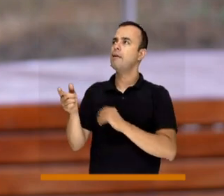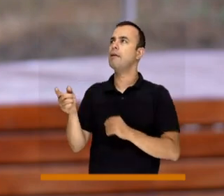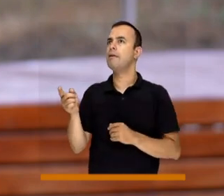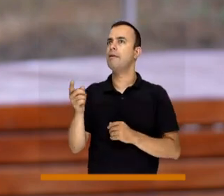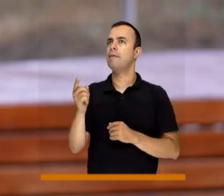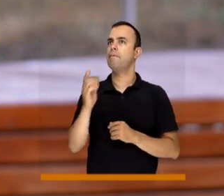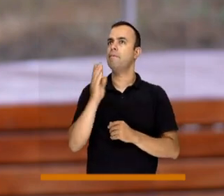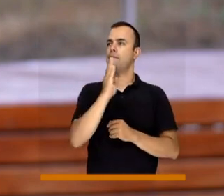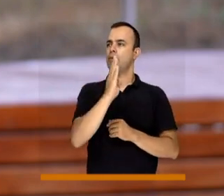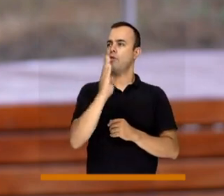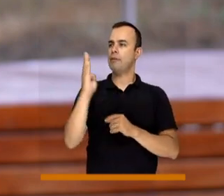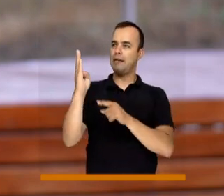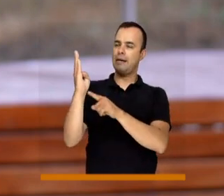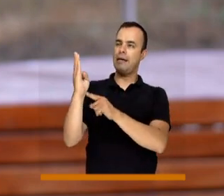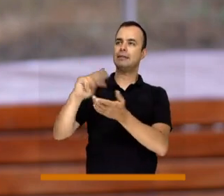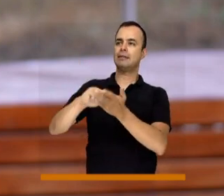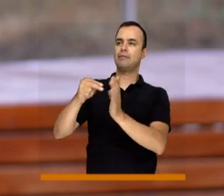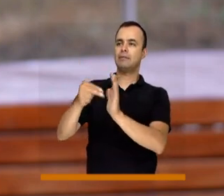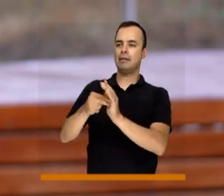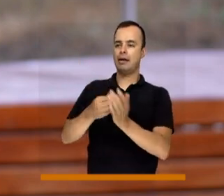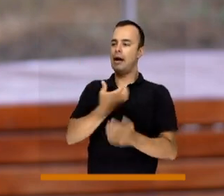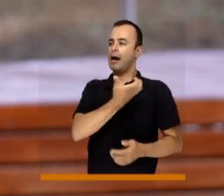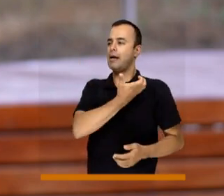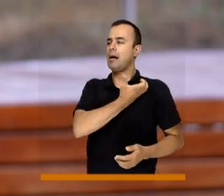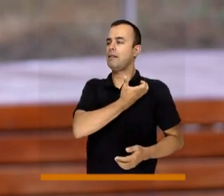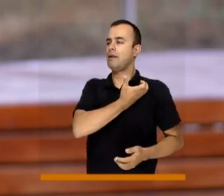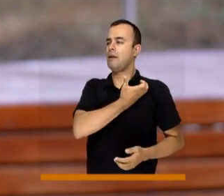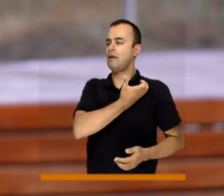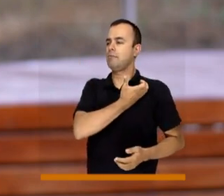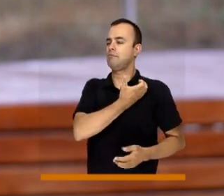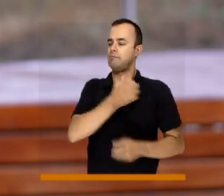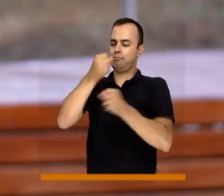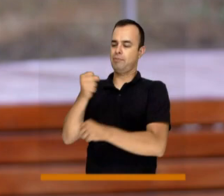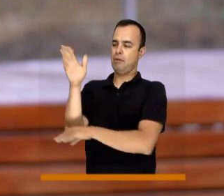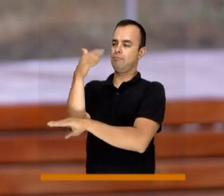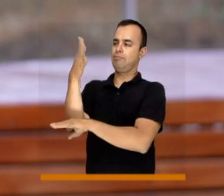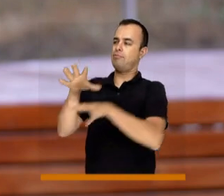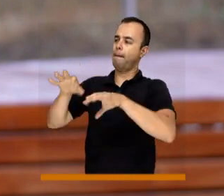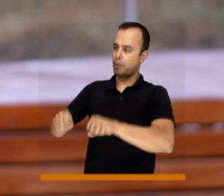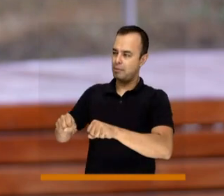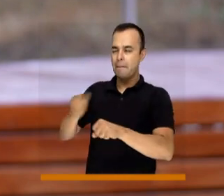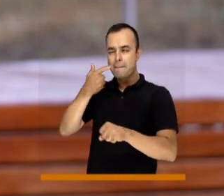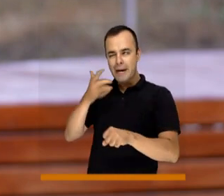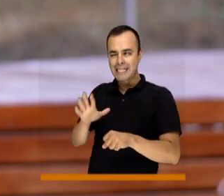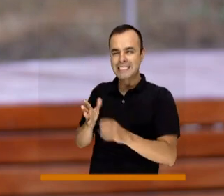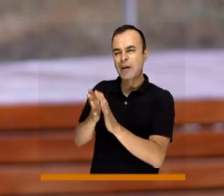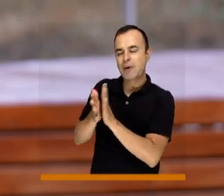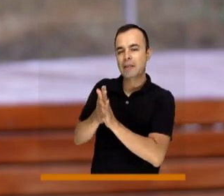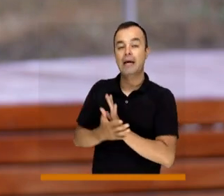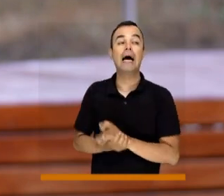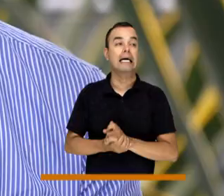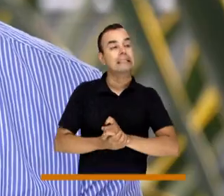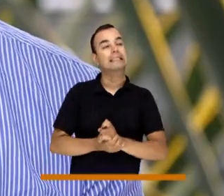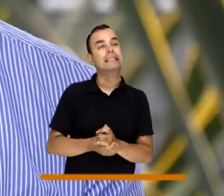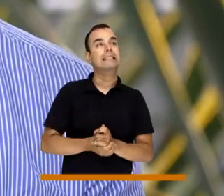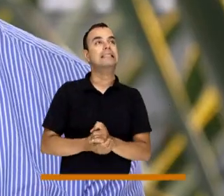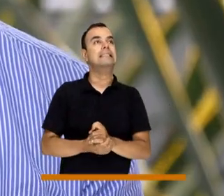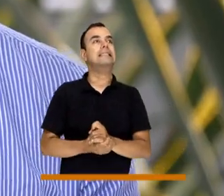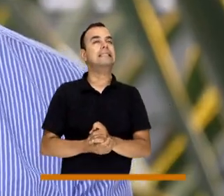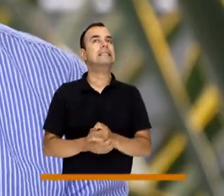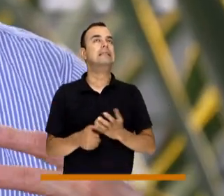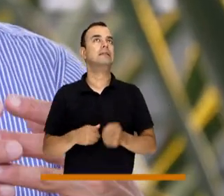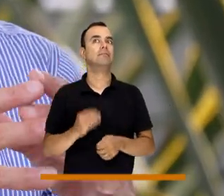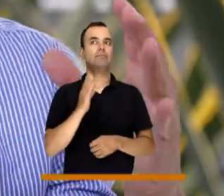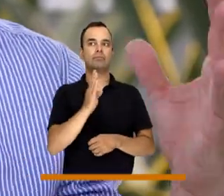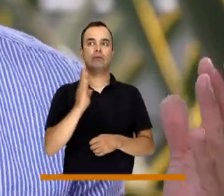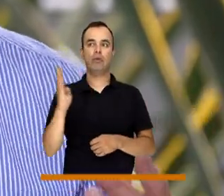veces puede ser la presencia institucional, en ocasiones casi que los únicos referentes con los que cuenta la ciudadanía. Las bibliotecas son unos grandes